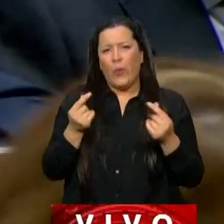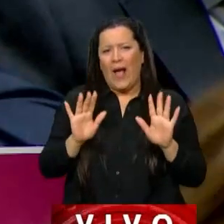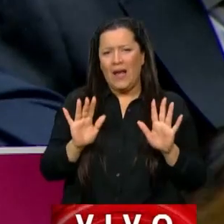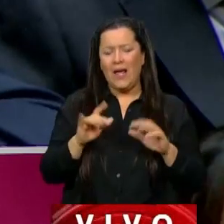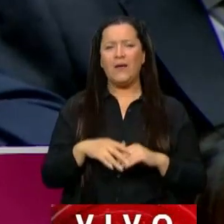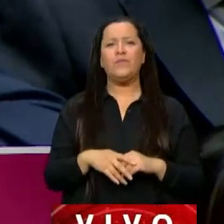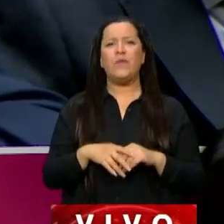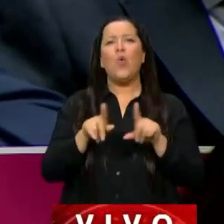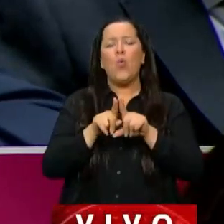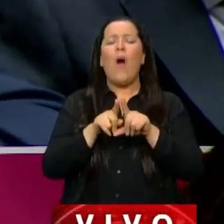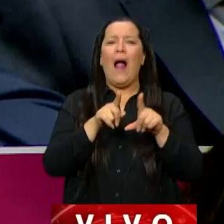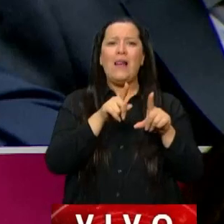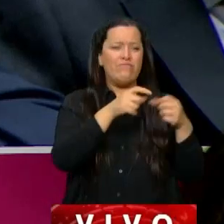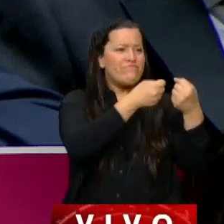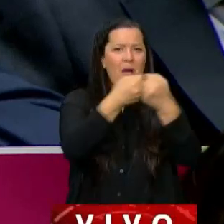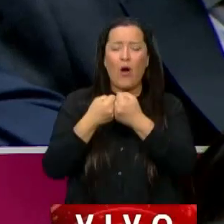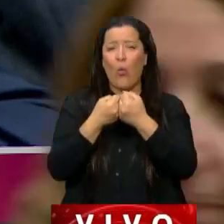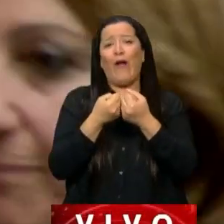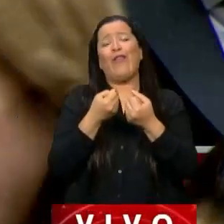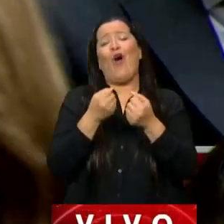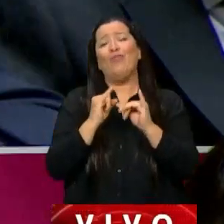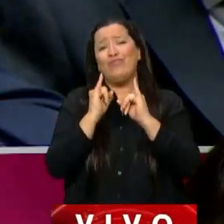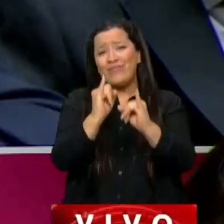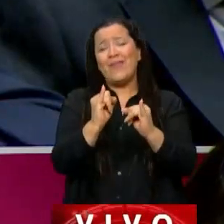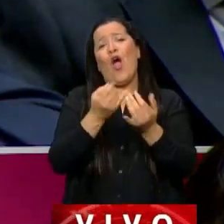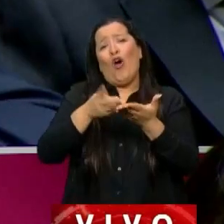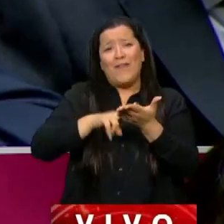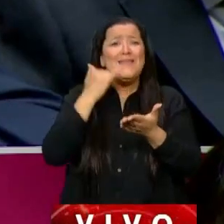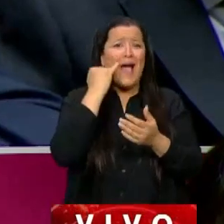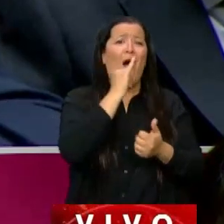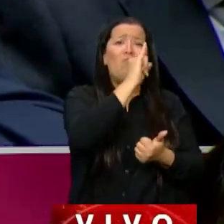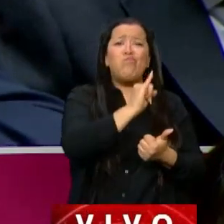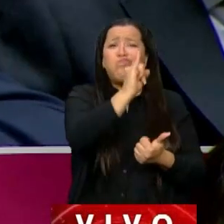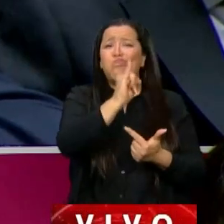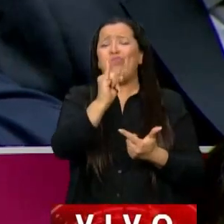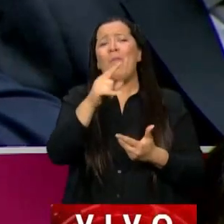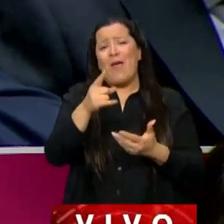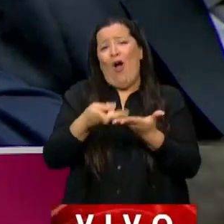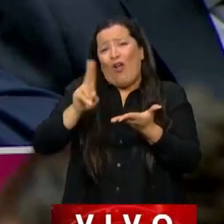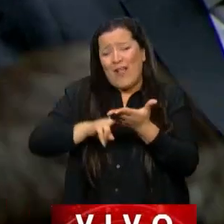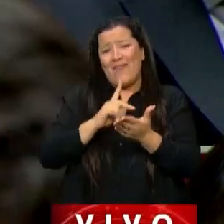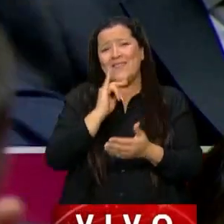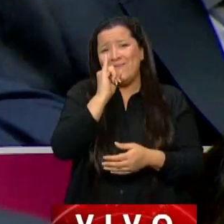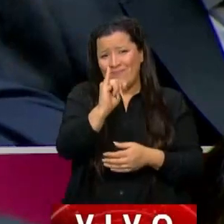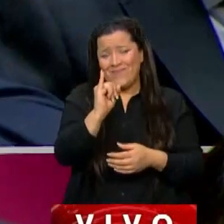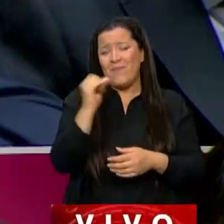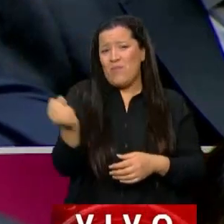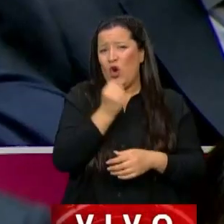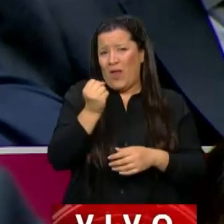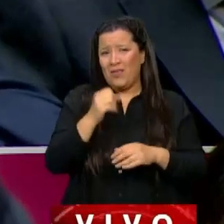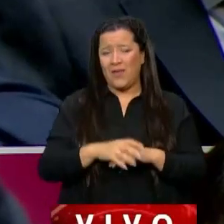uno abunde y coincida en algunos de los términos que ya han sido expresados. En primer